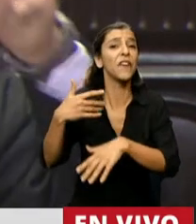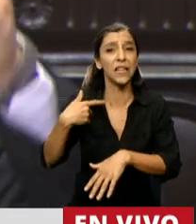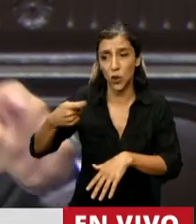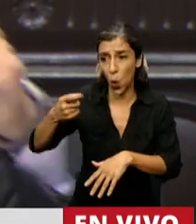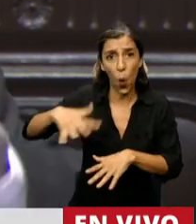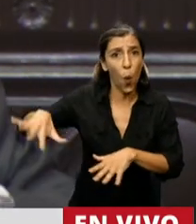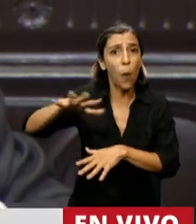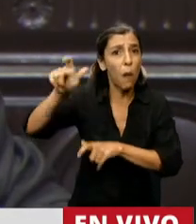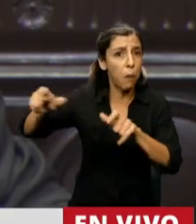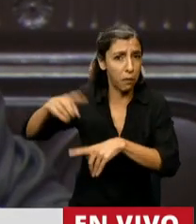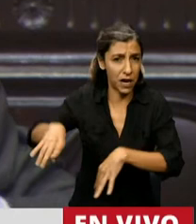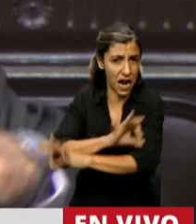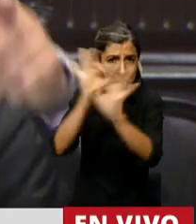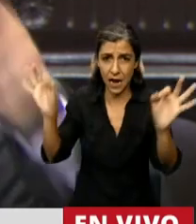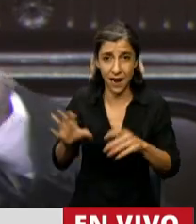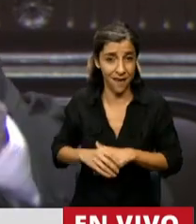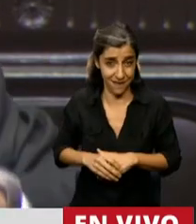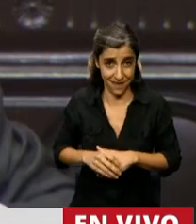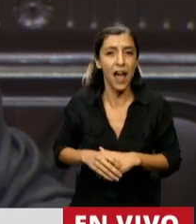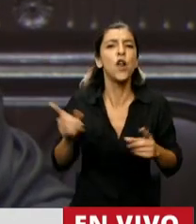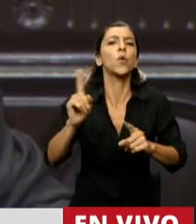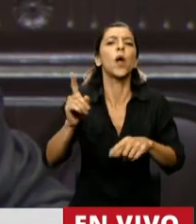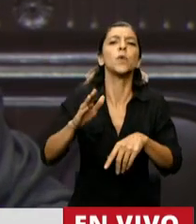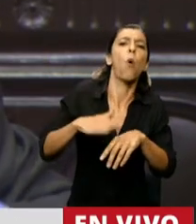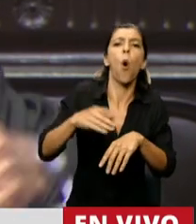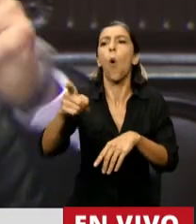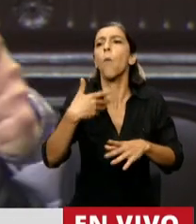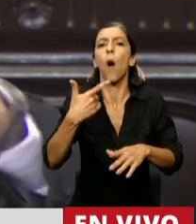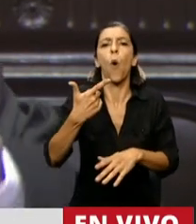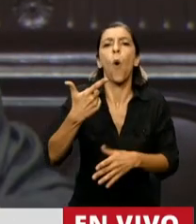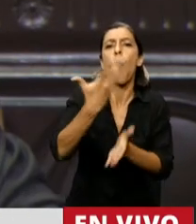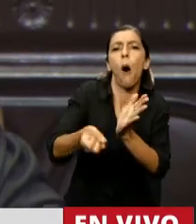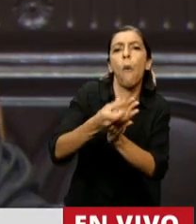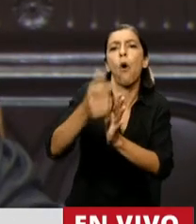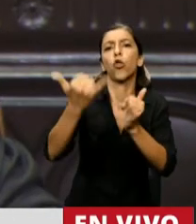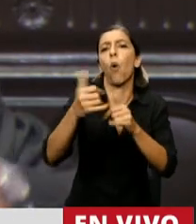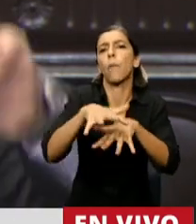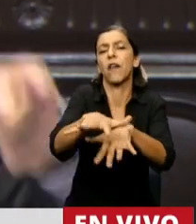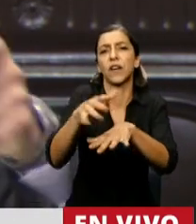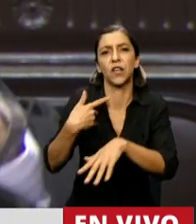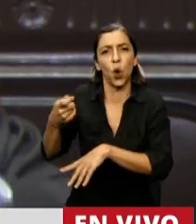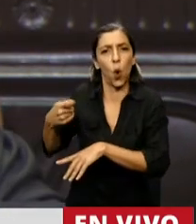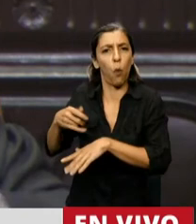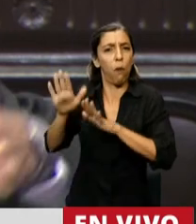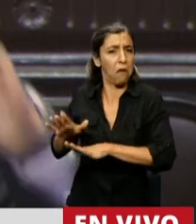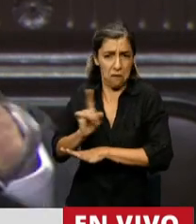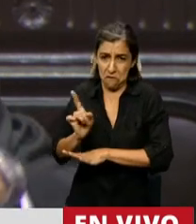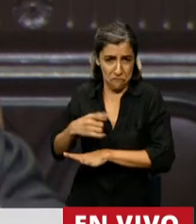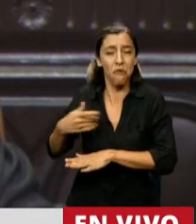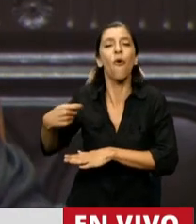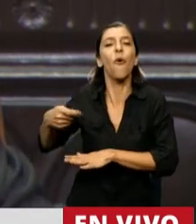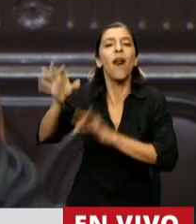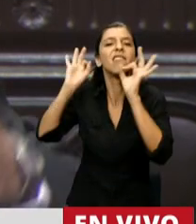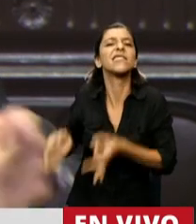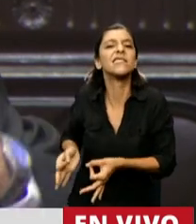es porque los jubilados saben que vamos a llegar a buen puerto porque los jubilados saben que somos nosotros lo que